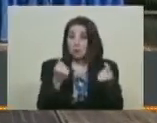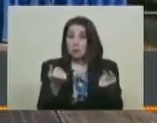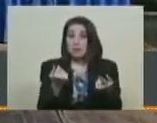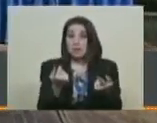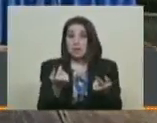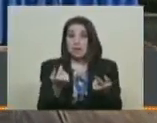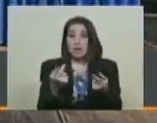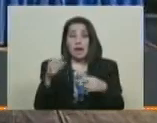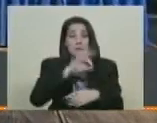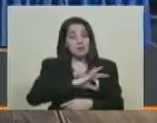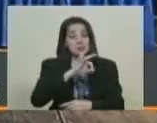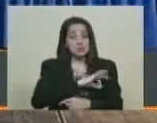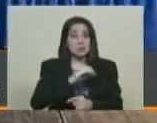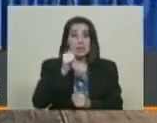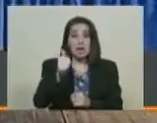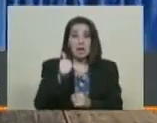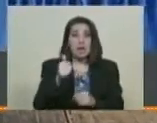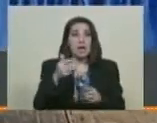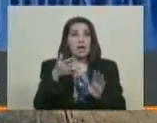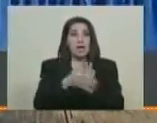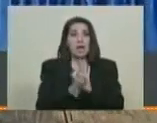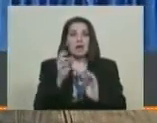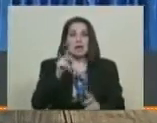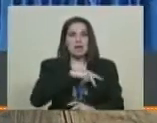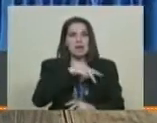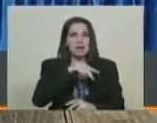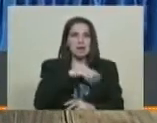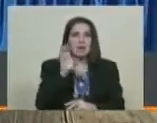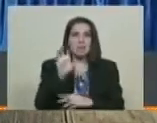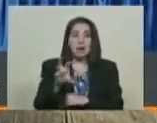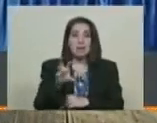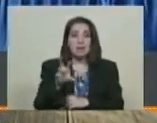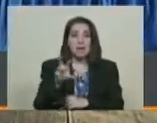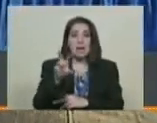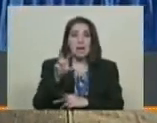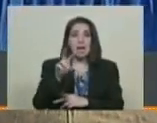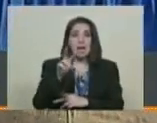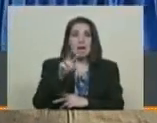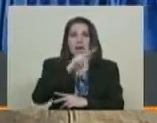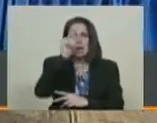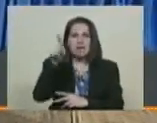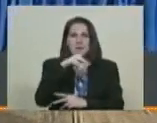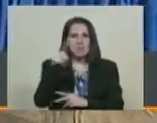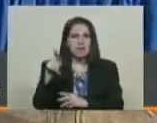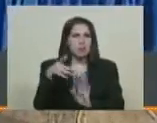la sociedad, en el carné de la patria, en el petro, dedicarnos a trabajar,